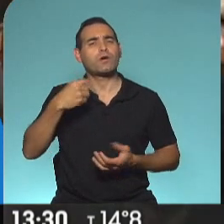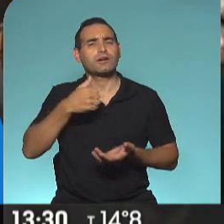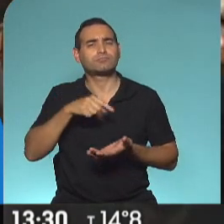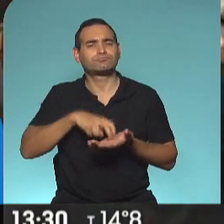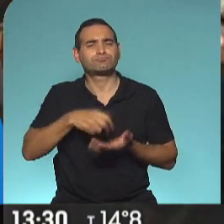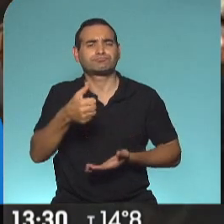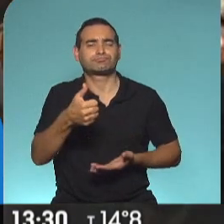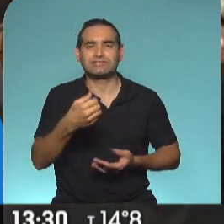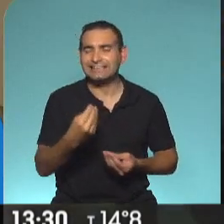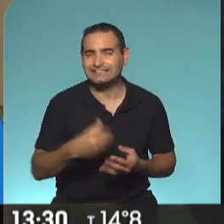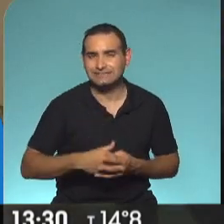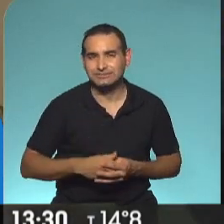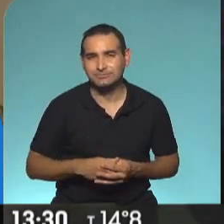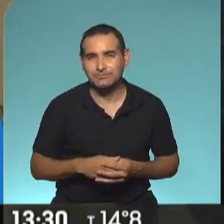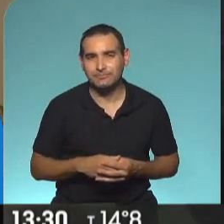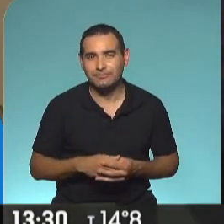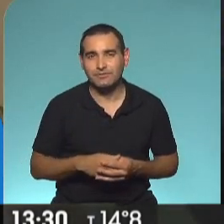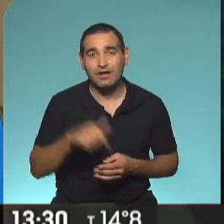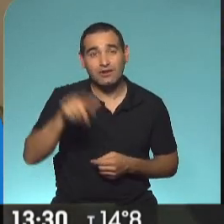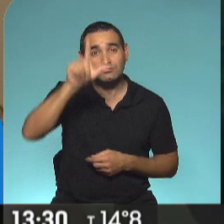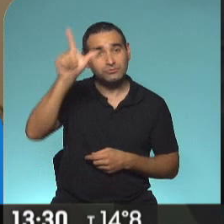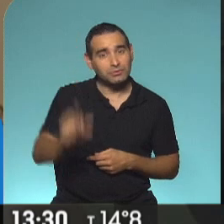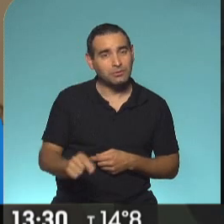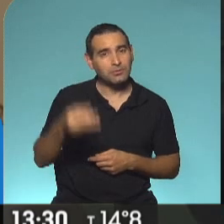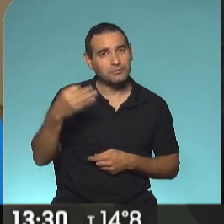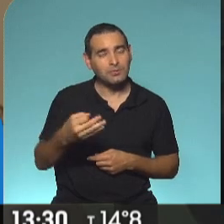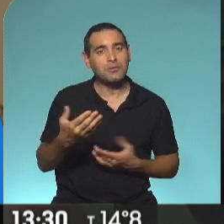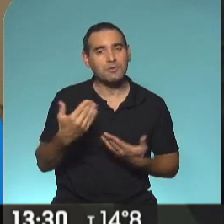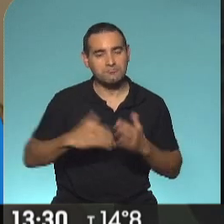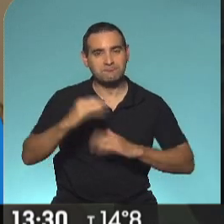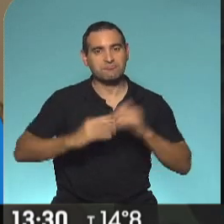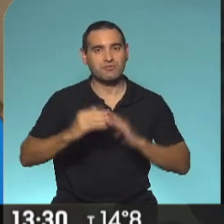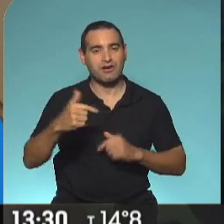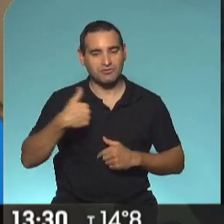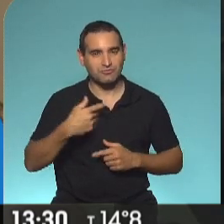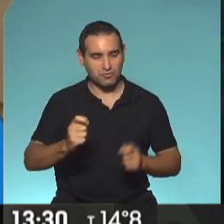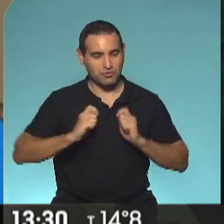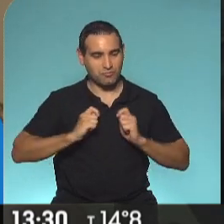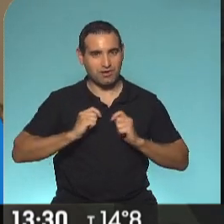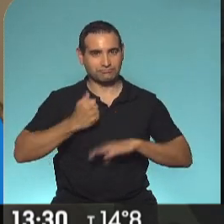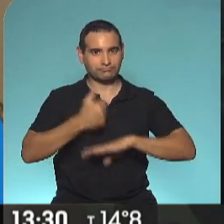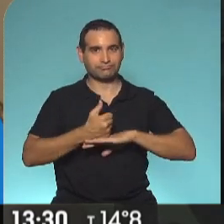suerte? Que ese país más justo que hay que construir, nos tocó construirlo a nosotros.